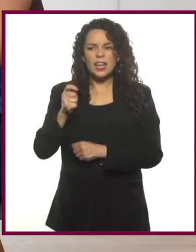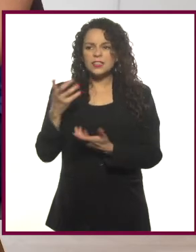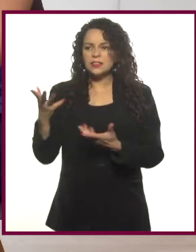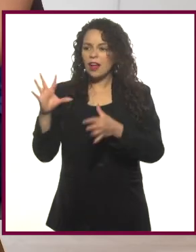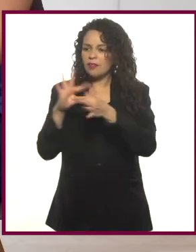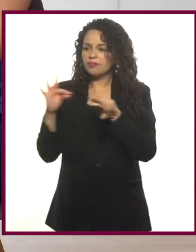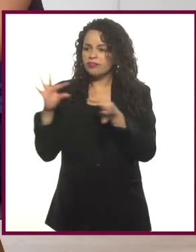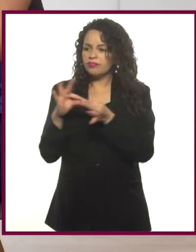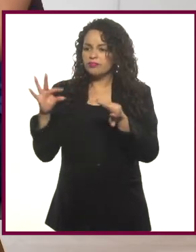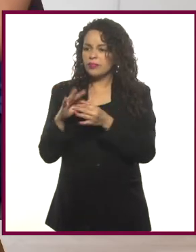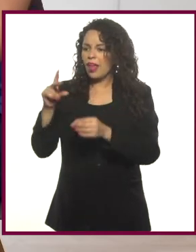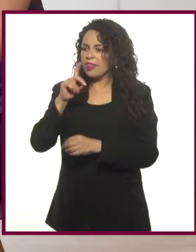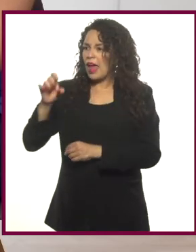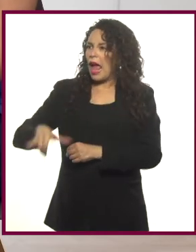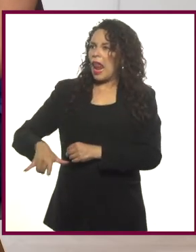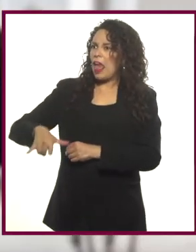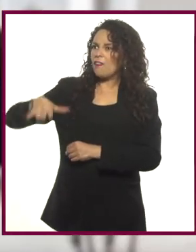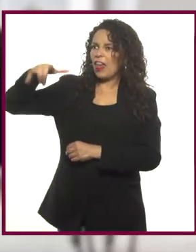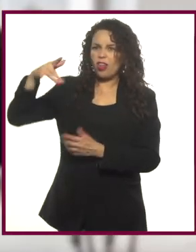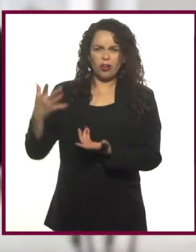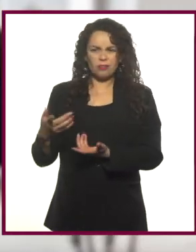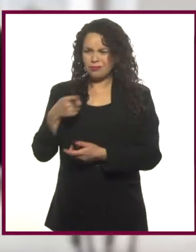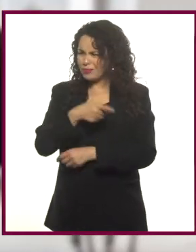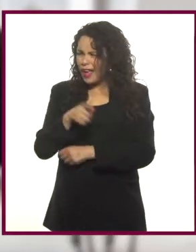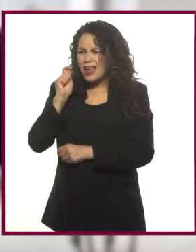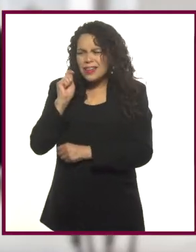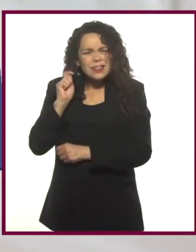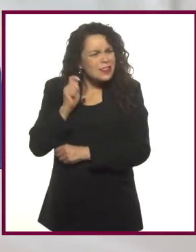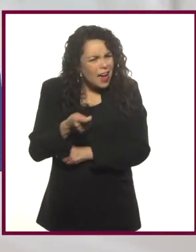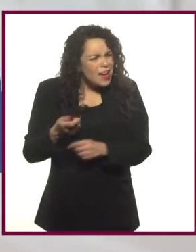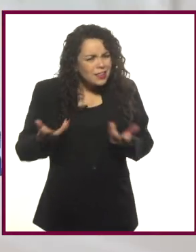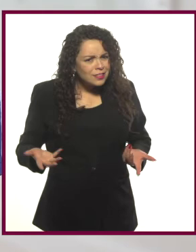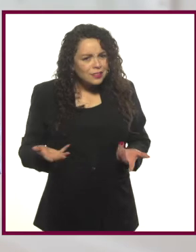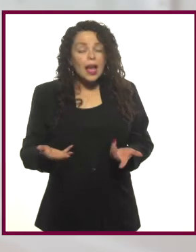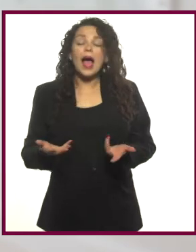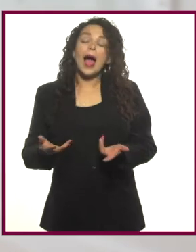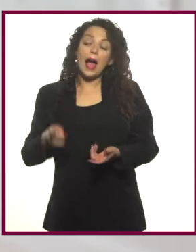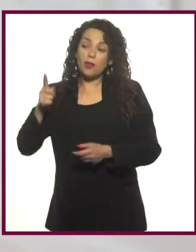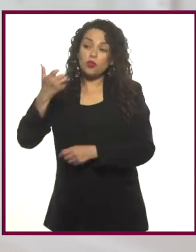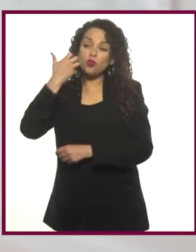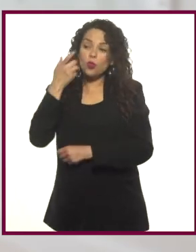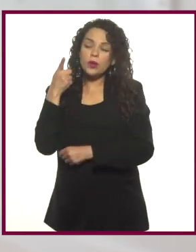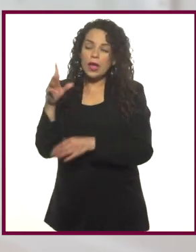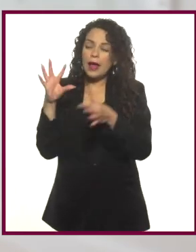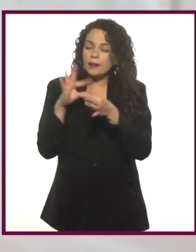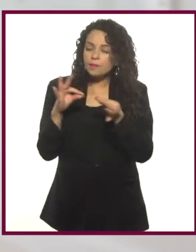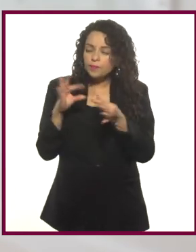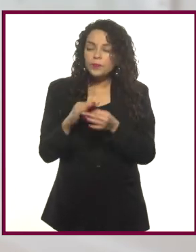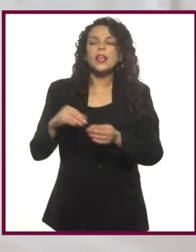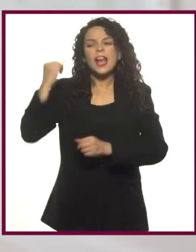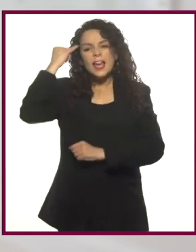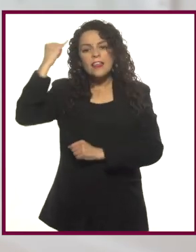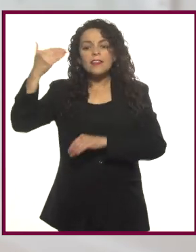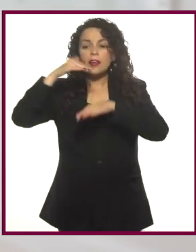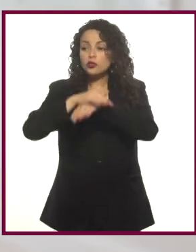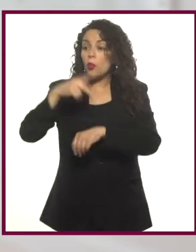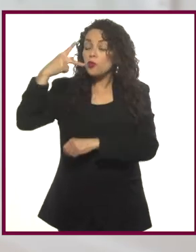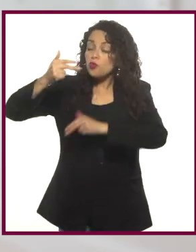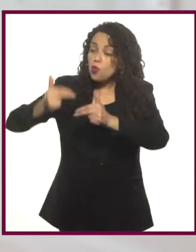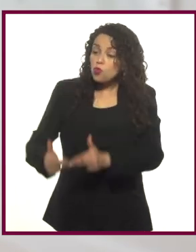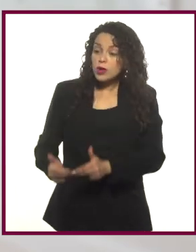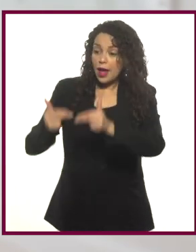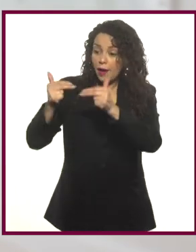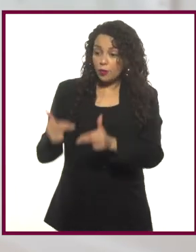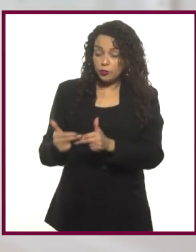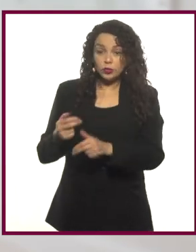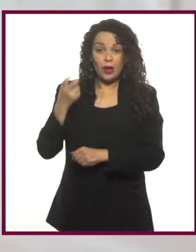algo así como el discurso de elevador. ¿Y eso qué es? Imagina que lo que quieres comunicar es una idea de negocio que tienes. En